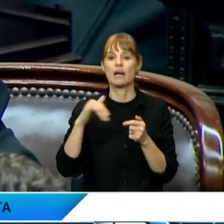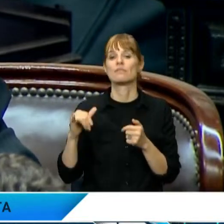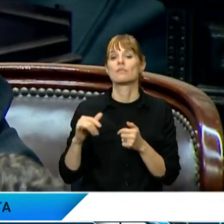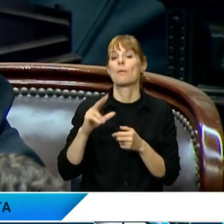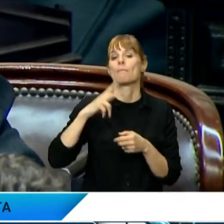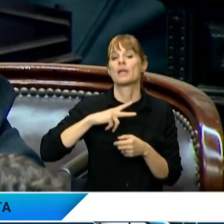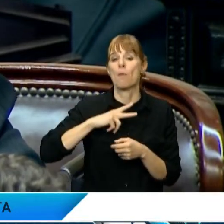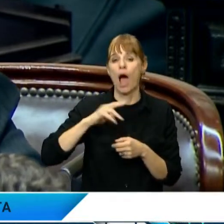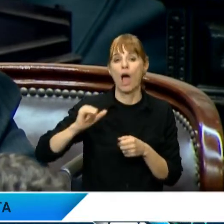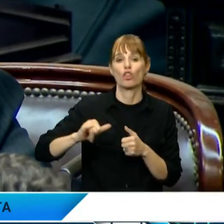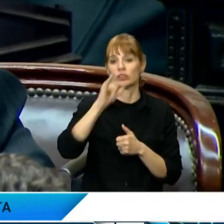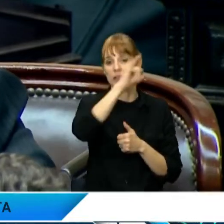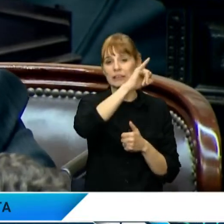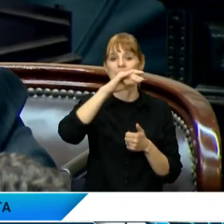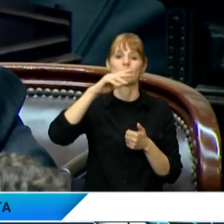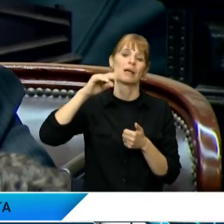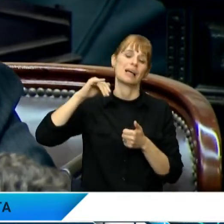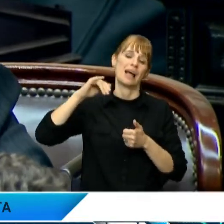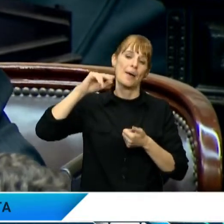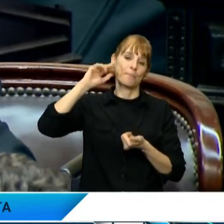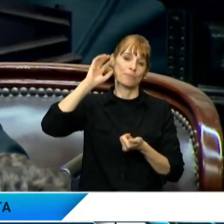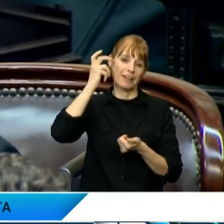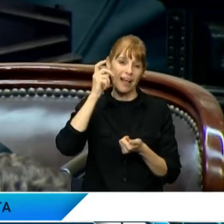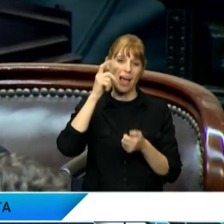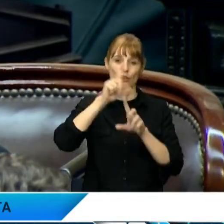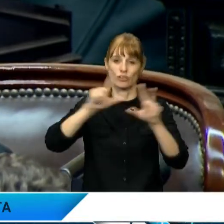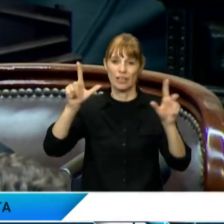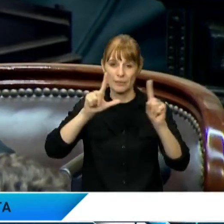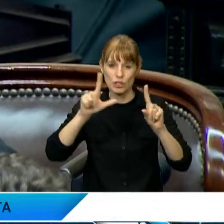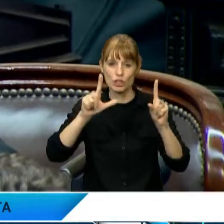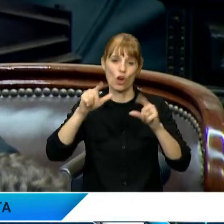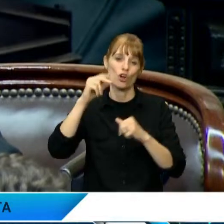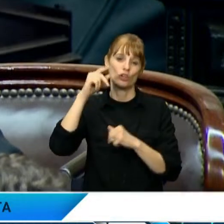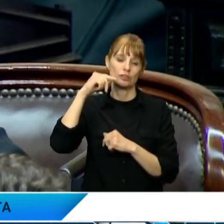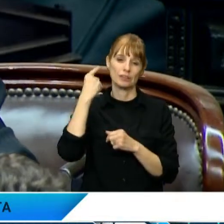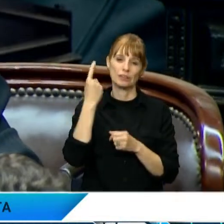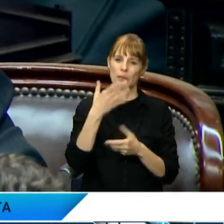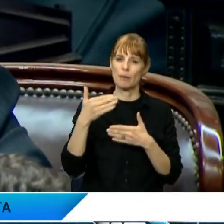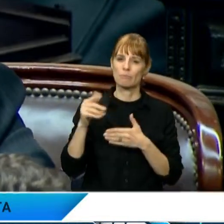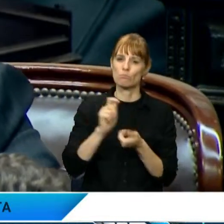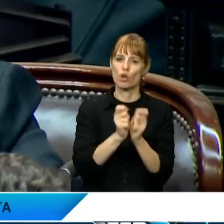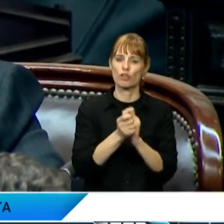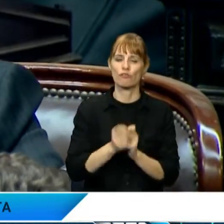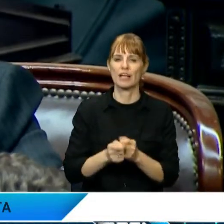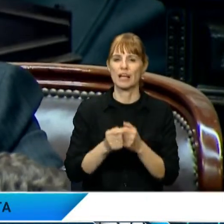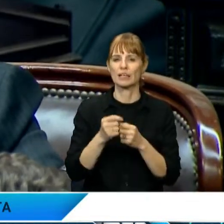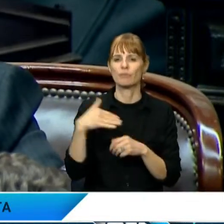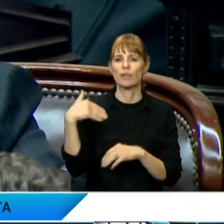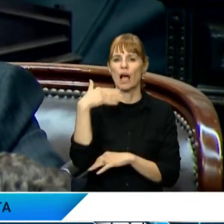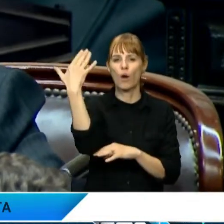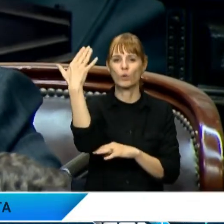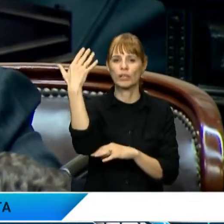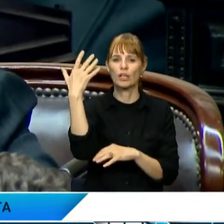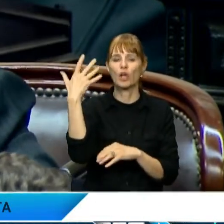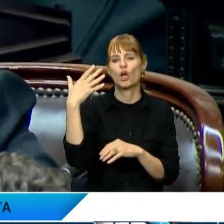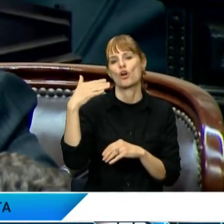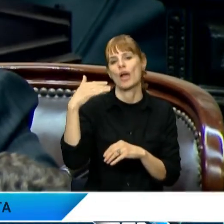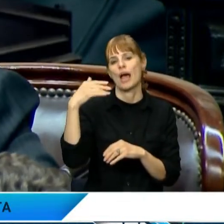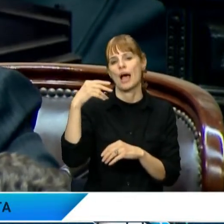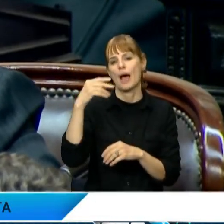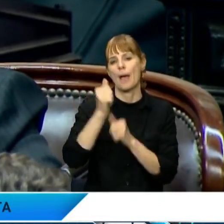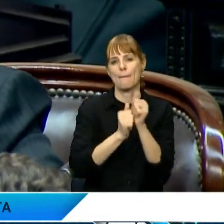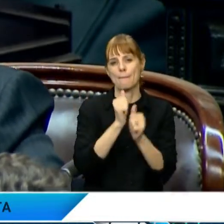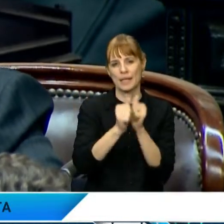Correo Argentino, Radio y Televisión Nacional. Se modifica el plazo para la auditoría de las empresas que sí se privatizarían, la Auditoría General